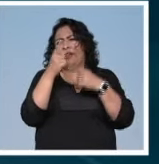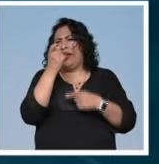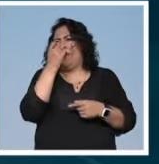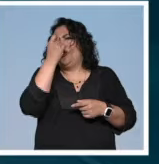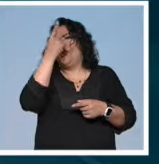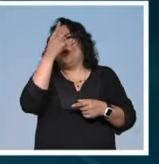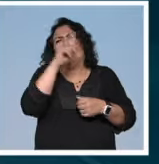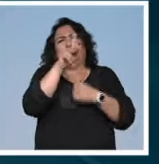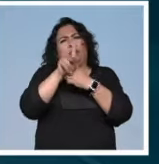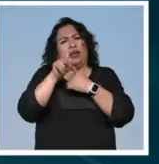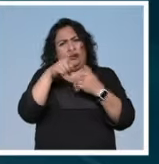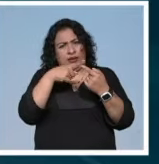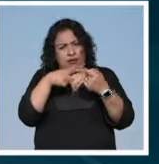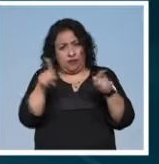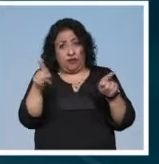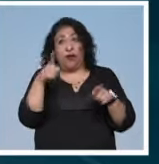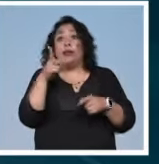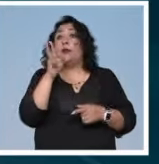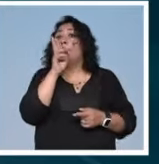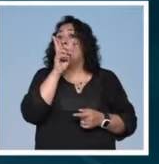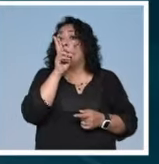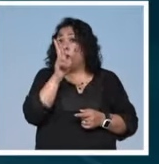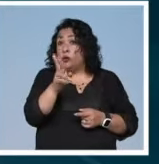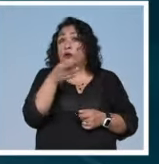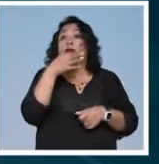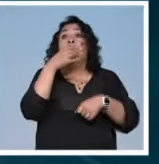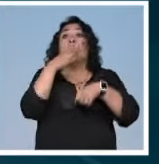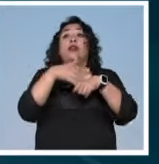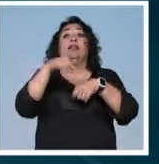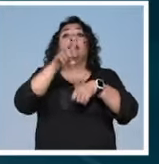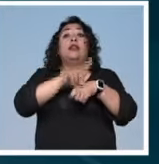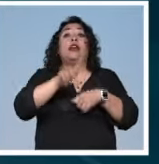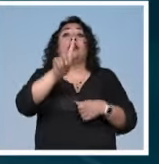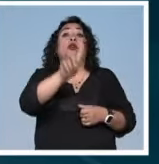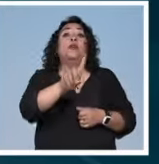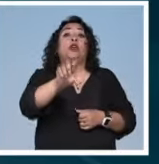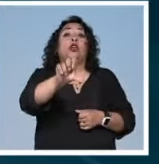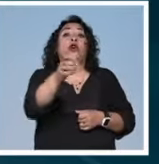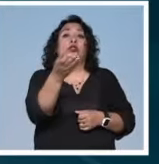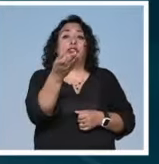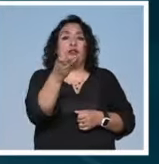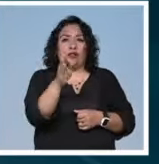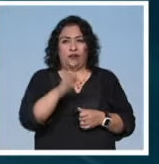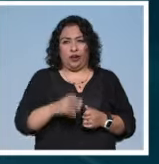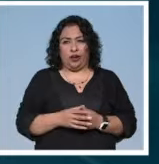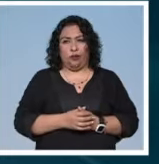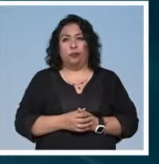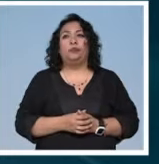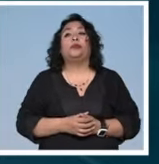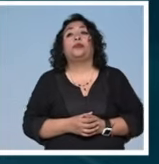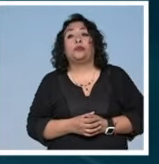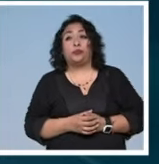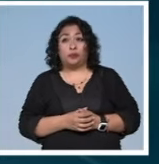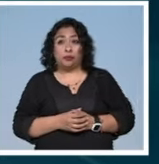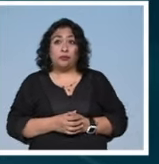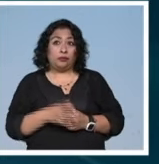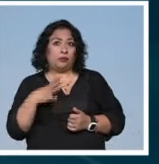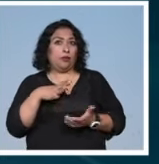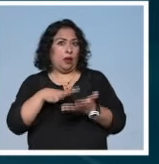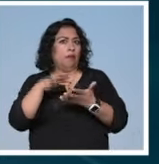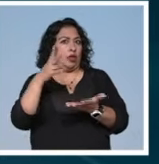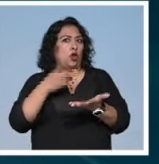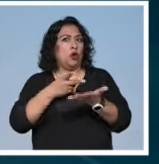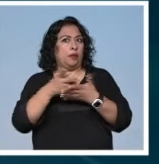de diferentes nacionalidades. El resultado se da a conocer el domingo 11 de febrero. Y es el mayor